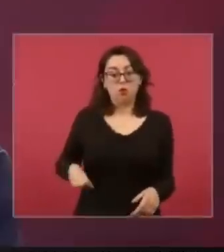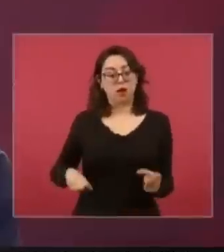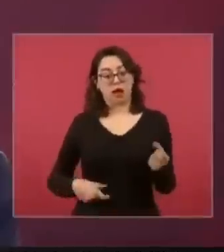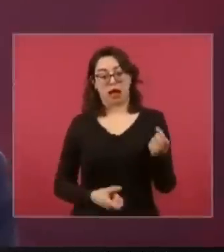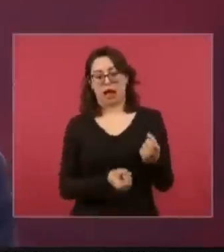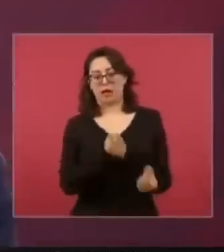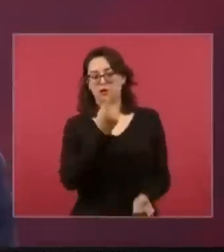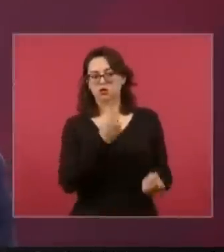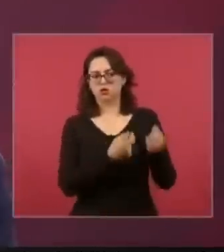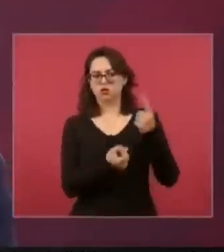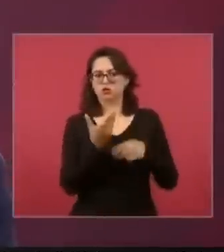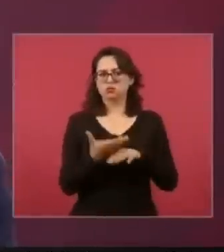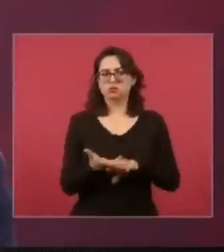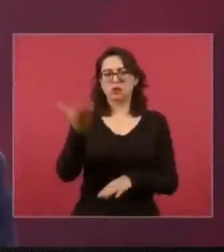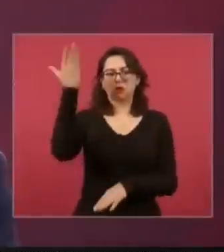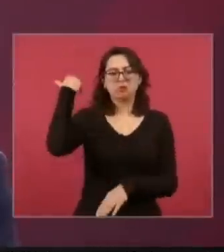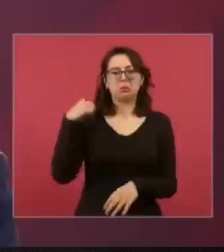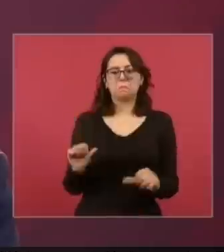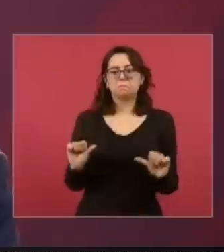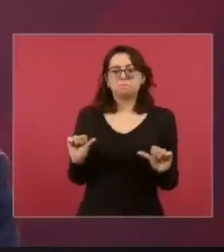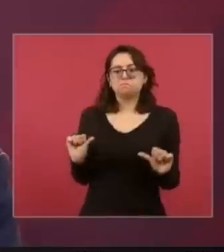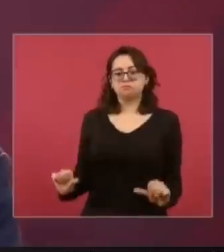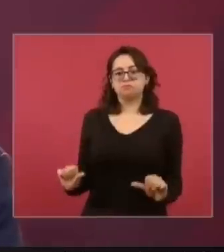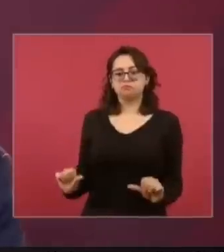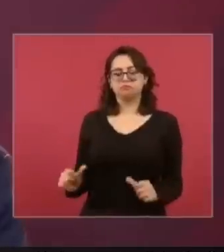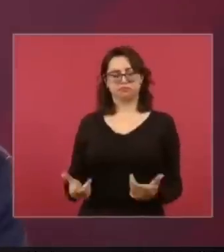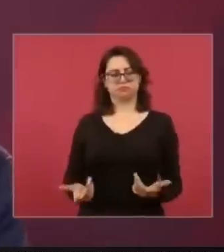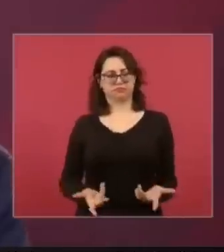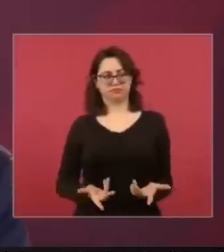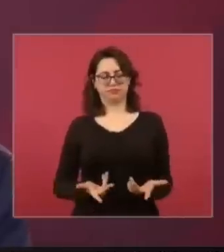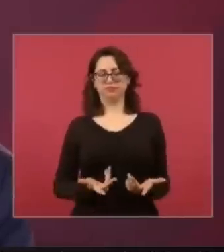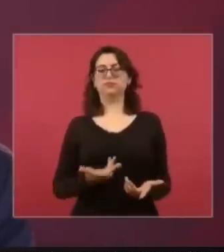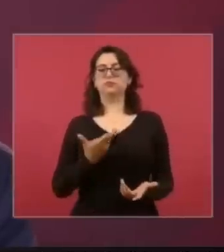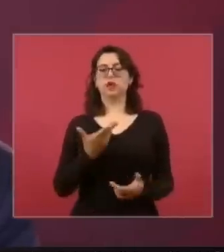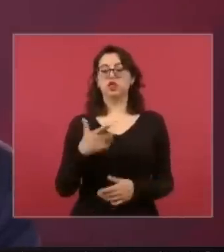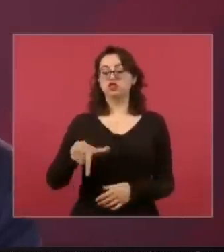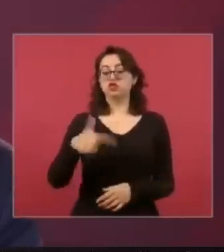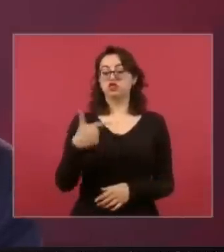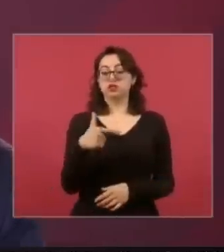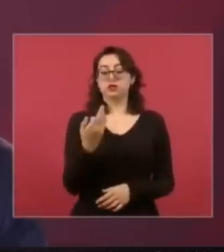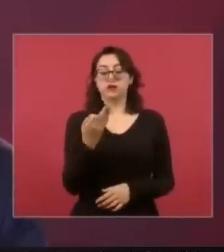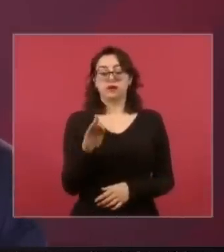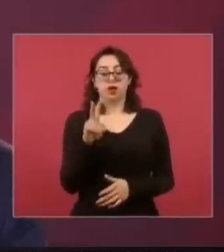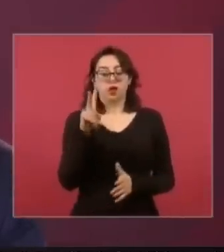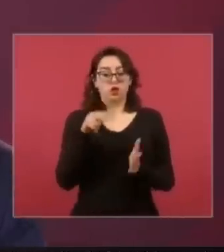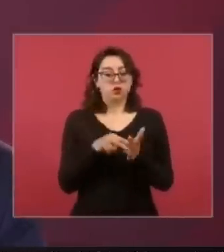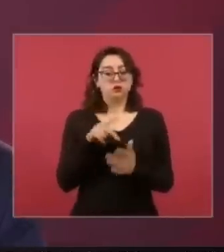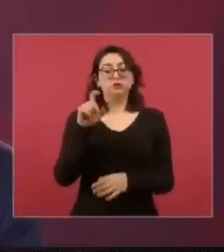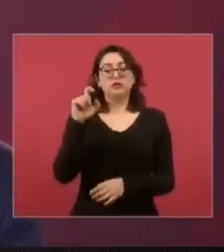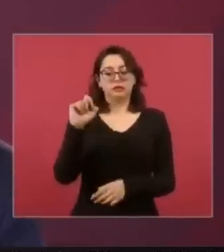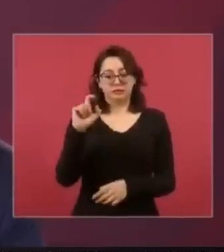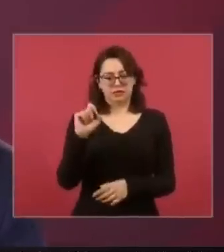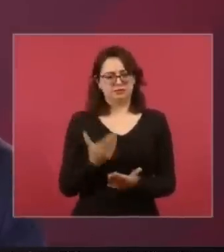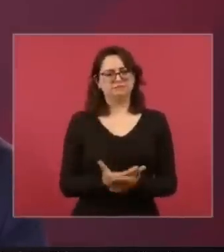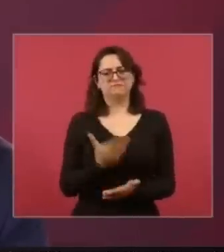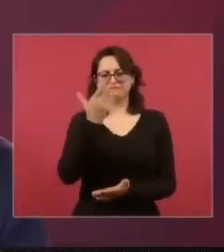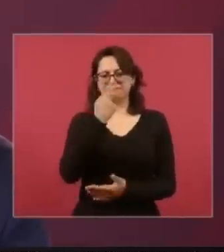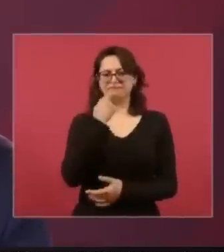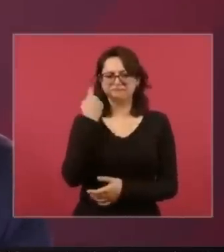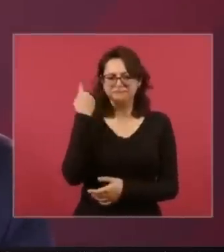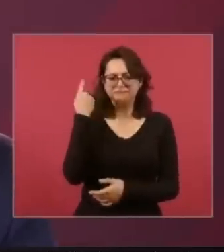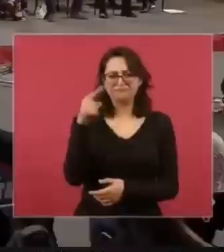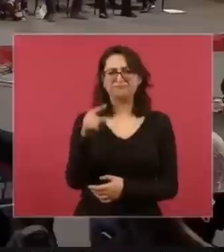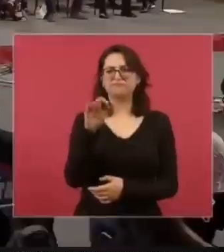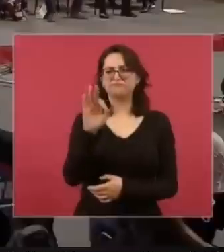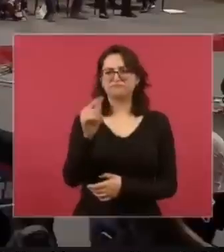esta denuncia se presentó el 12 de febrero del 2020 con motivo de ella la fiscalía general de la república inició